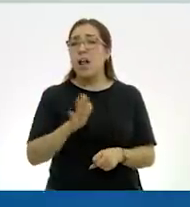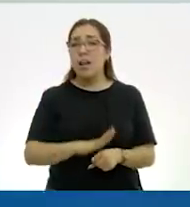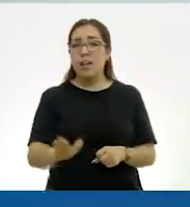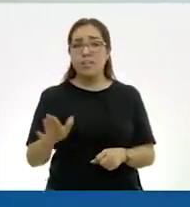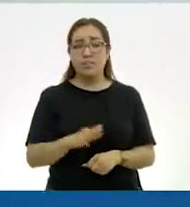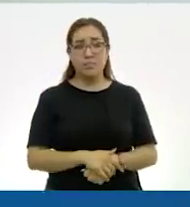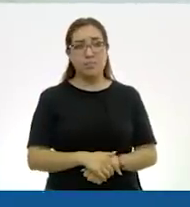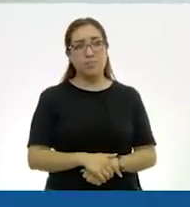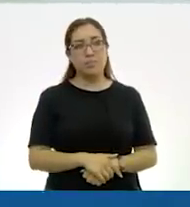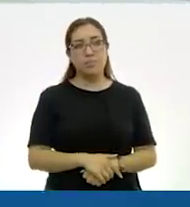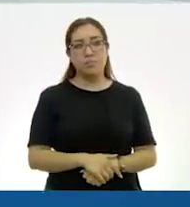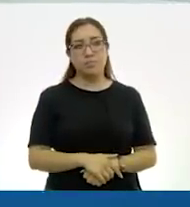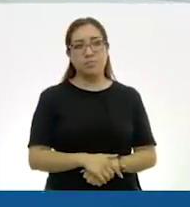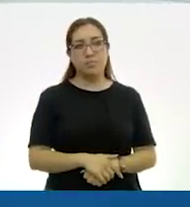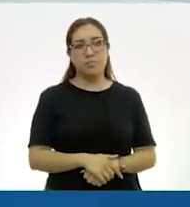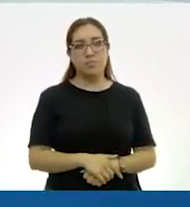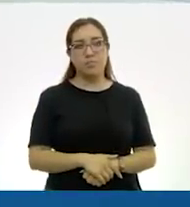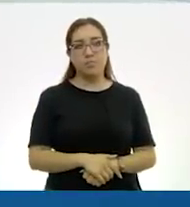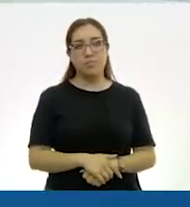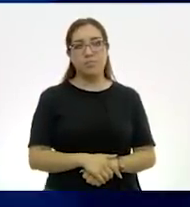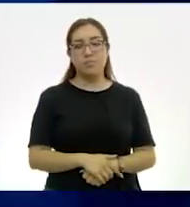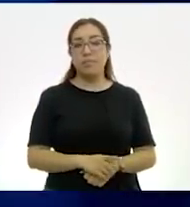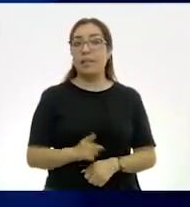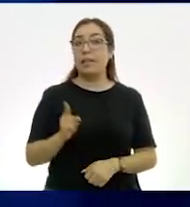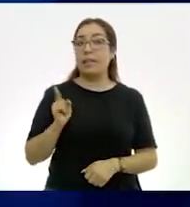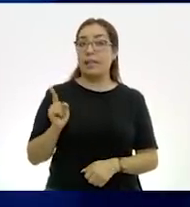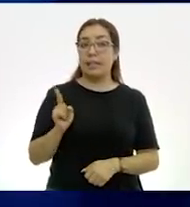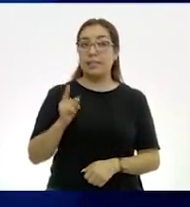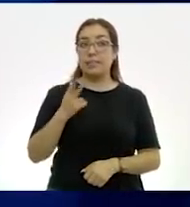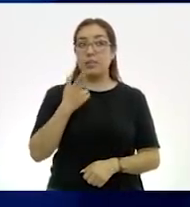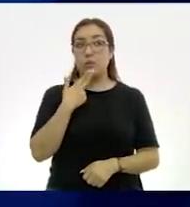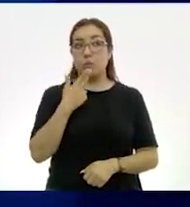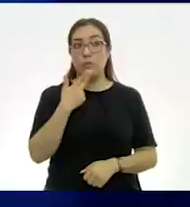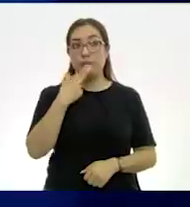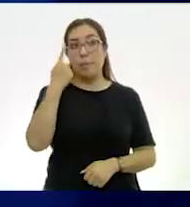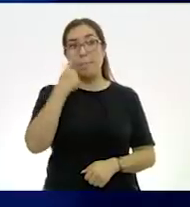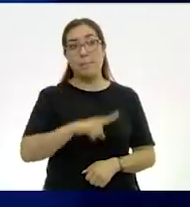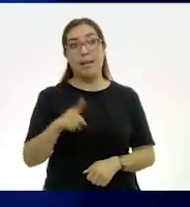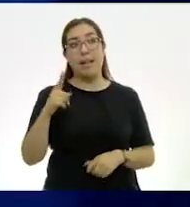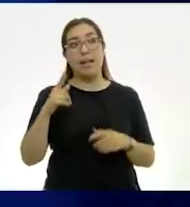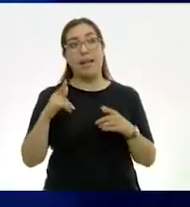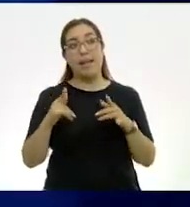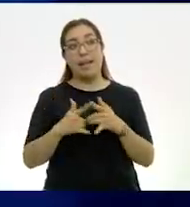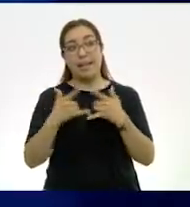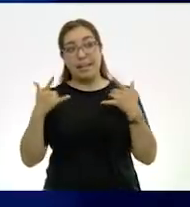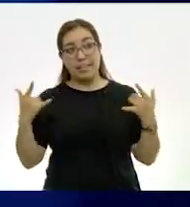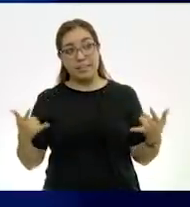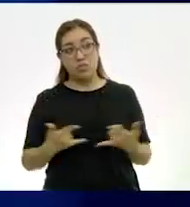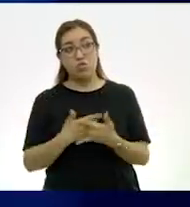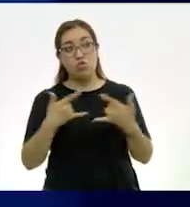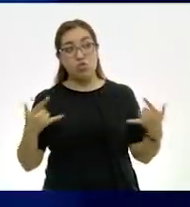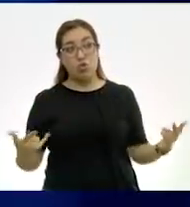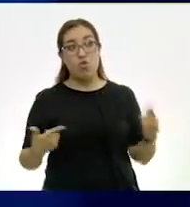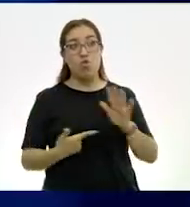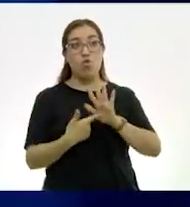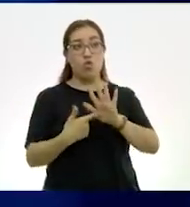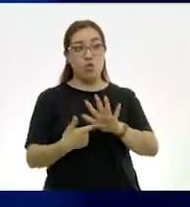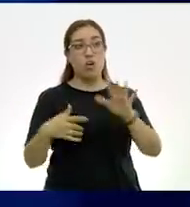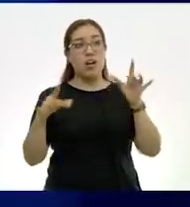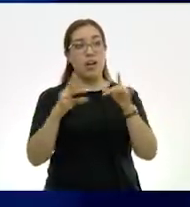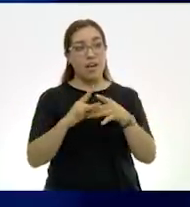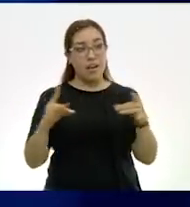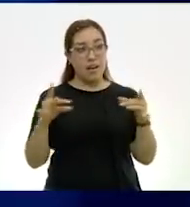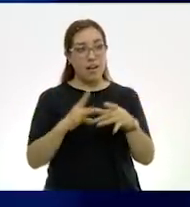En ese lo utilizaban para contar historias. Contaban las historias de los exactamente,